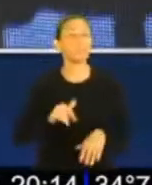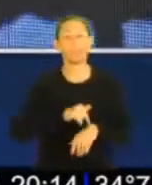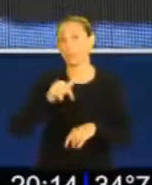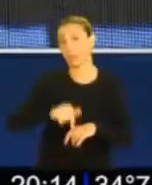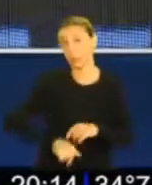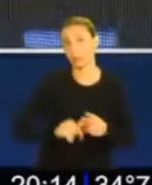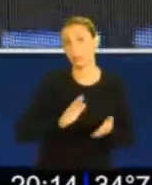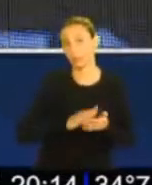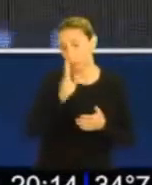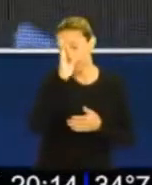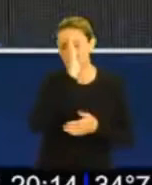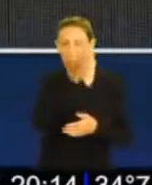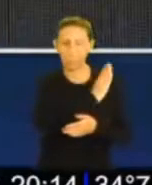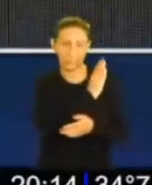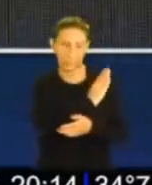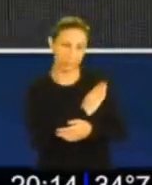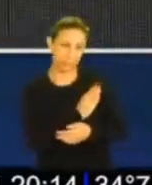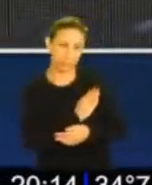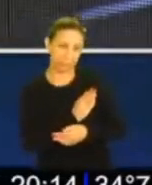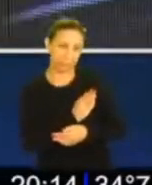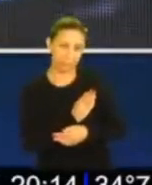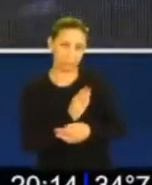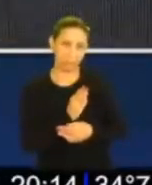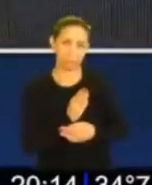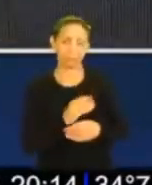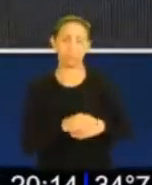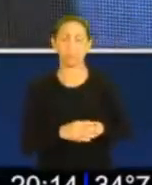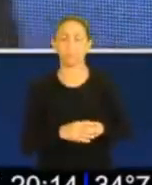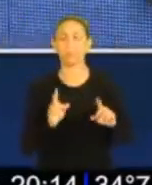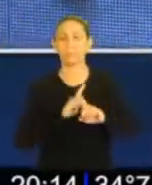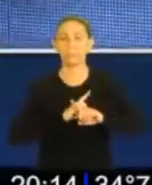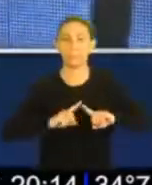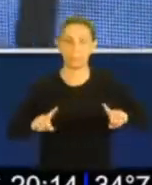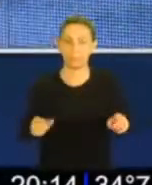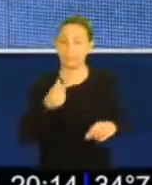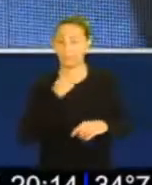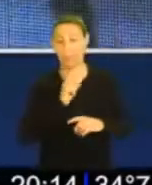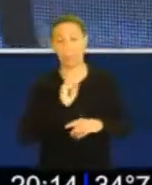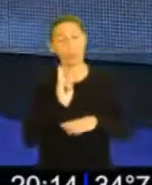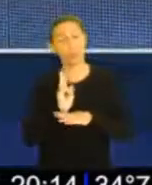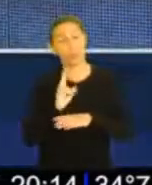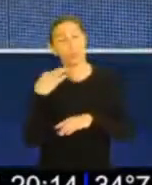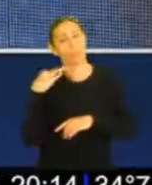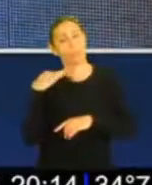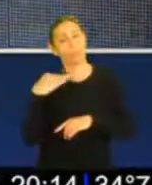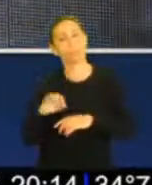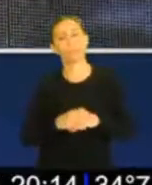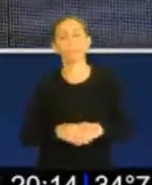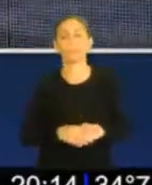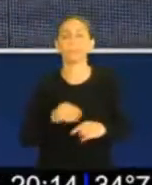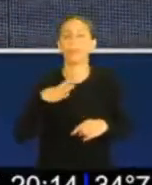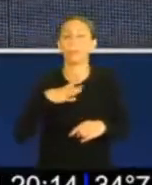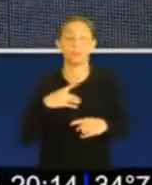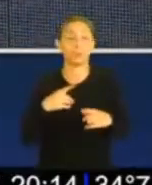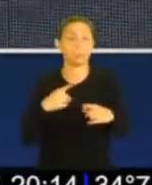en cuanto a la internación no amerita para algo así. Tampoco queremos. Pero tenemos que cuidarnos. Tenemos que cuidar. Más que llegan las